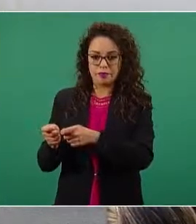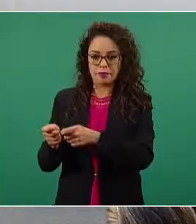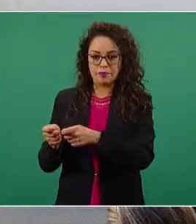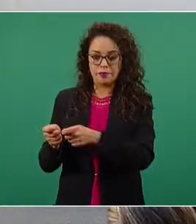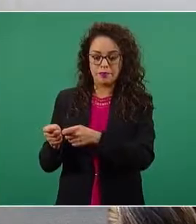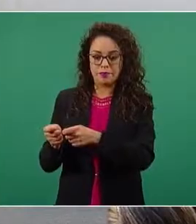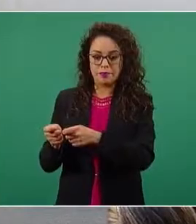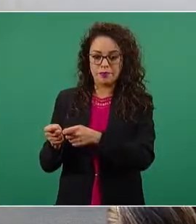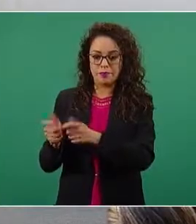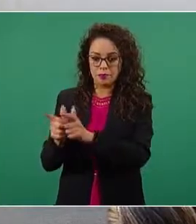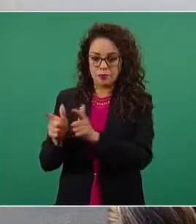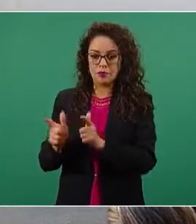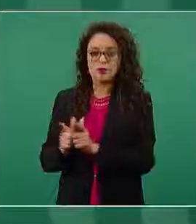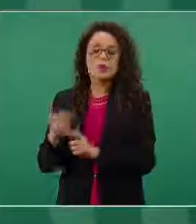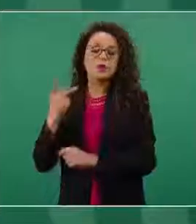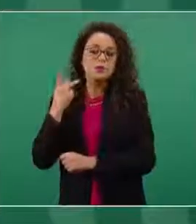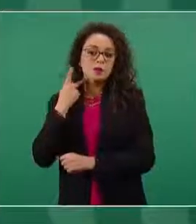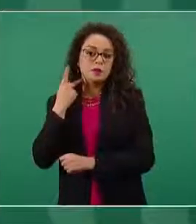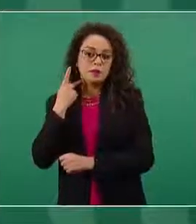a un partido